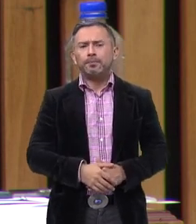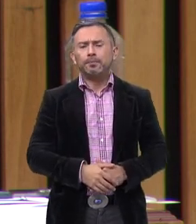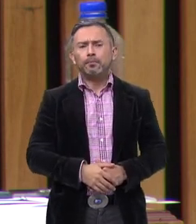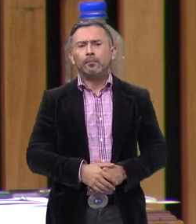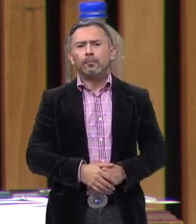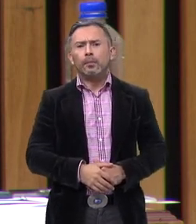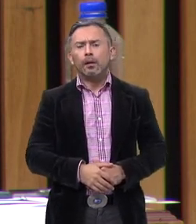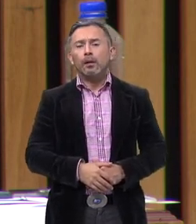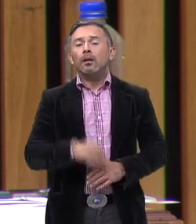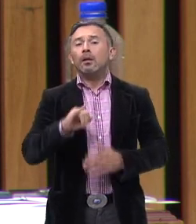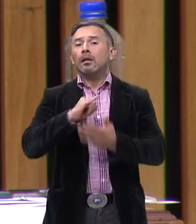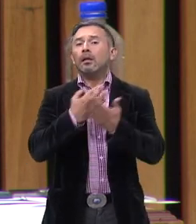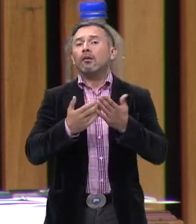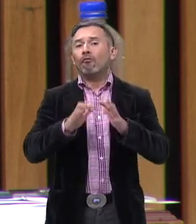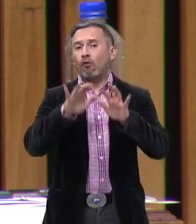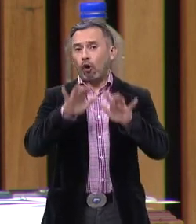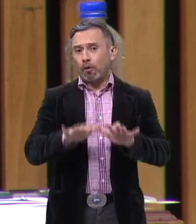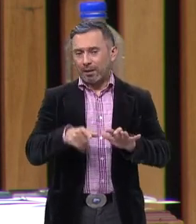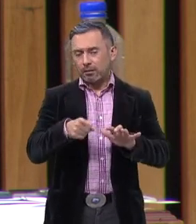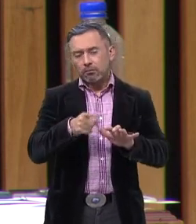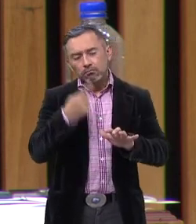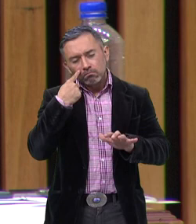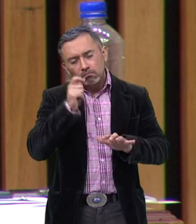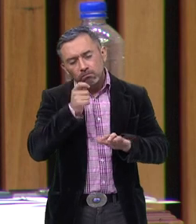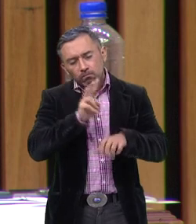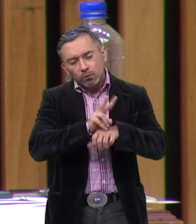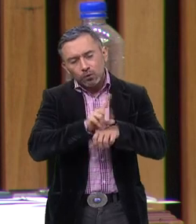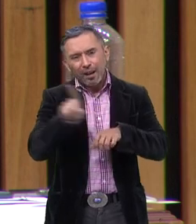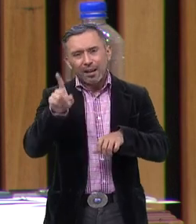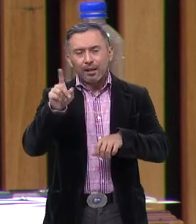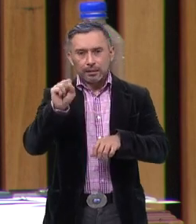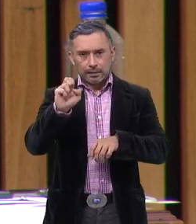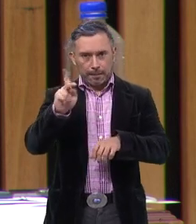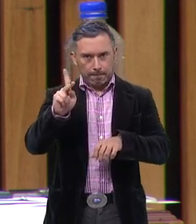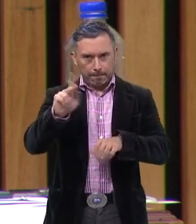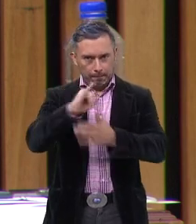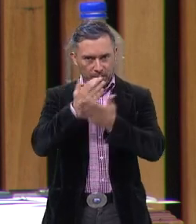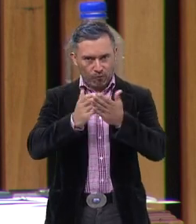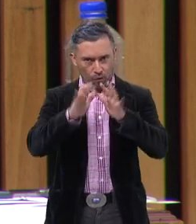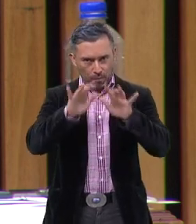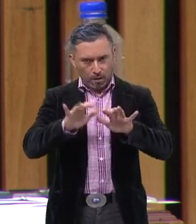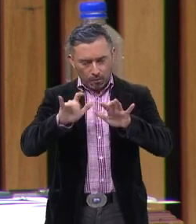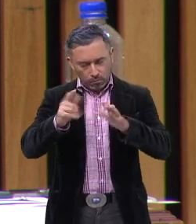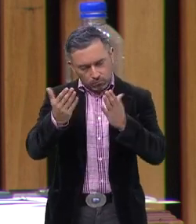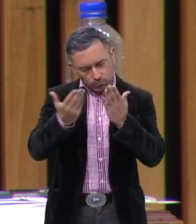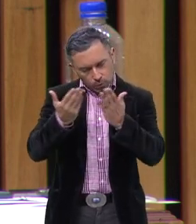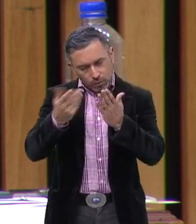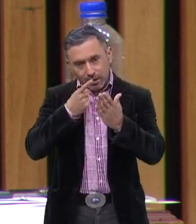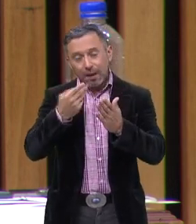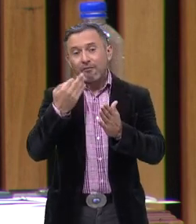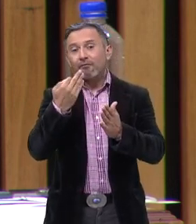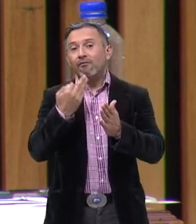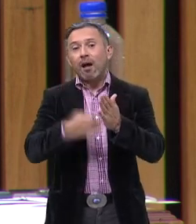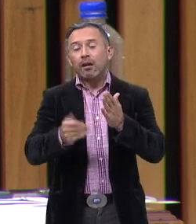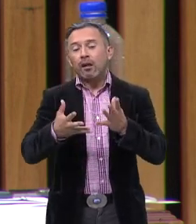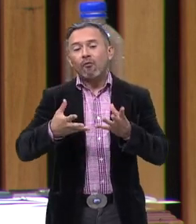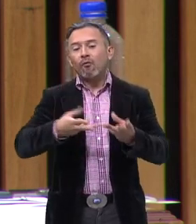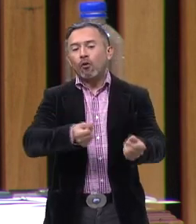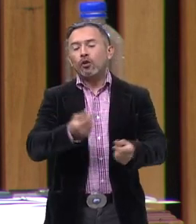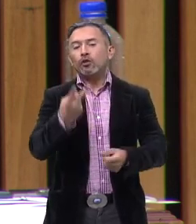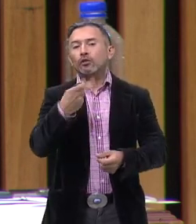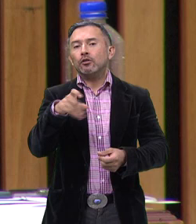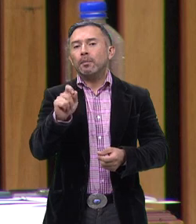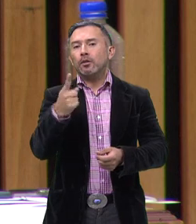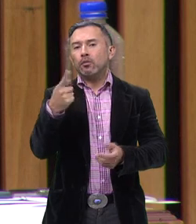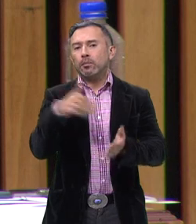informes de seguimiento de la Secretaría de Educación Pública permiten conocer que quedaron por aplicarse 221 millones